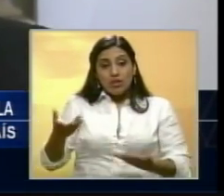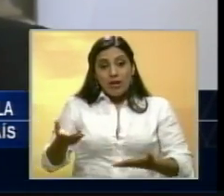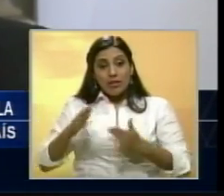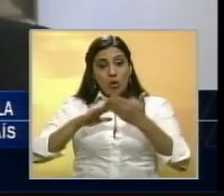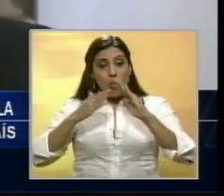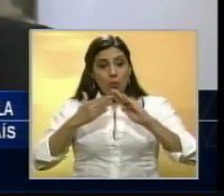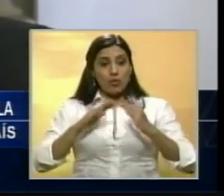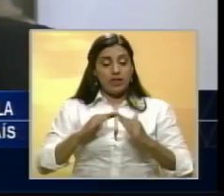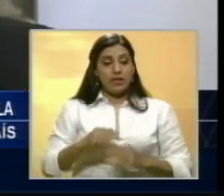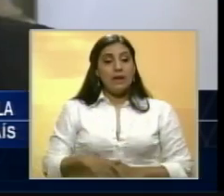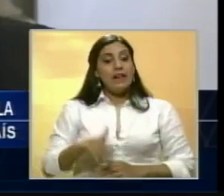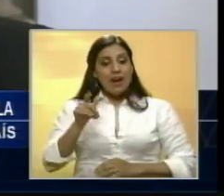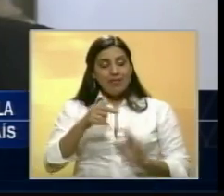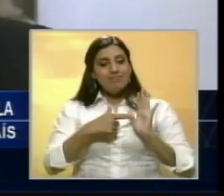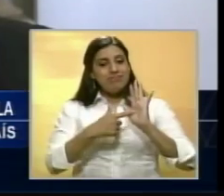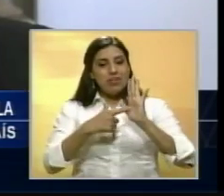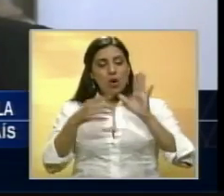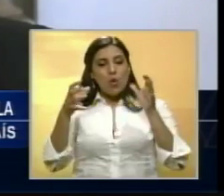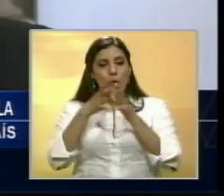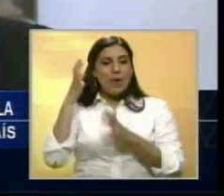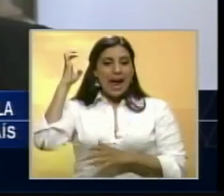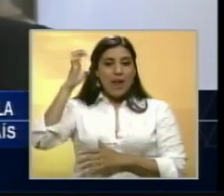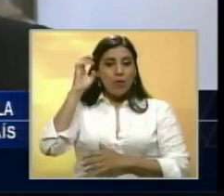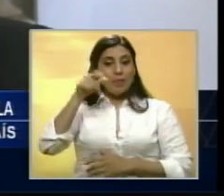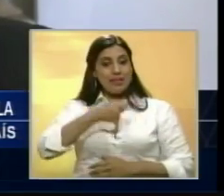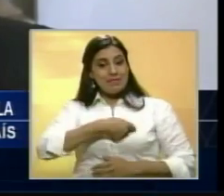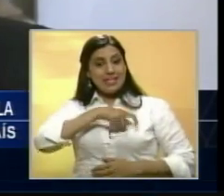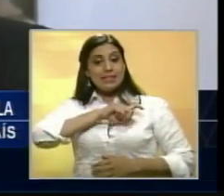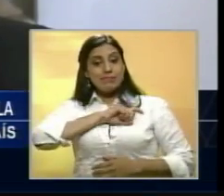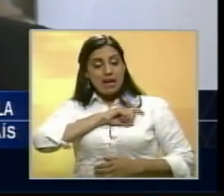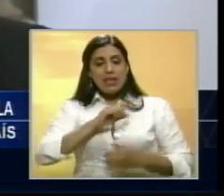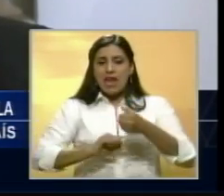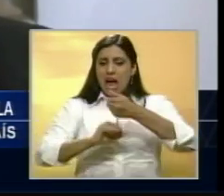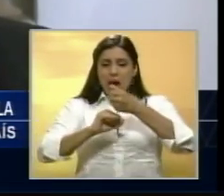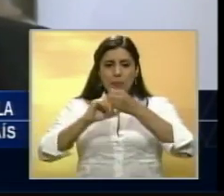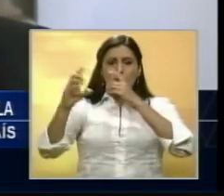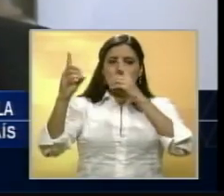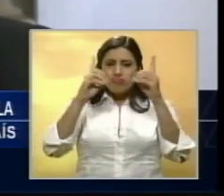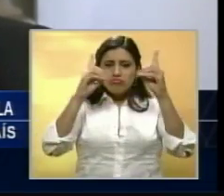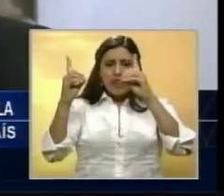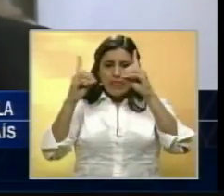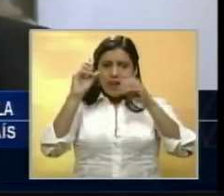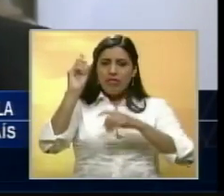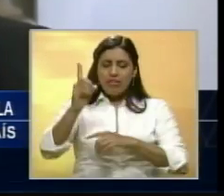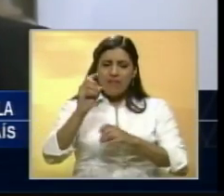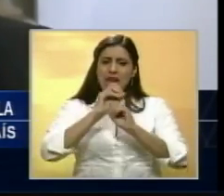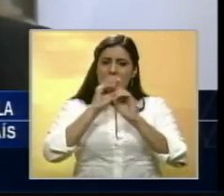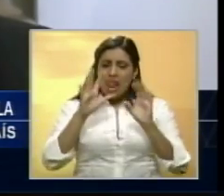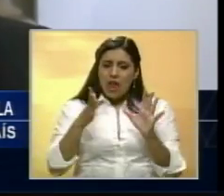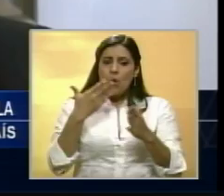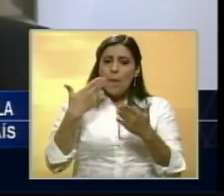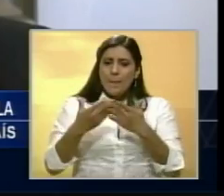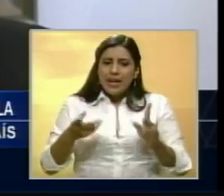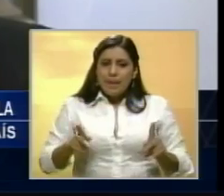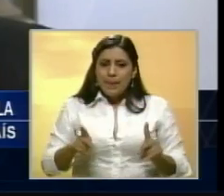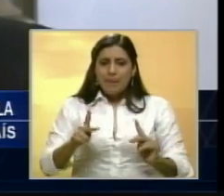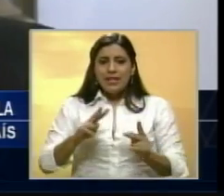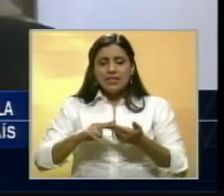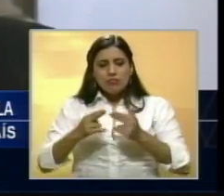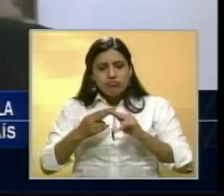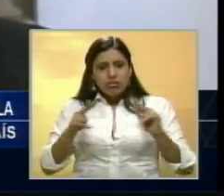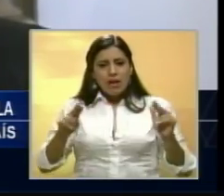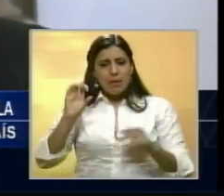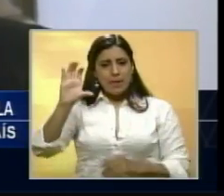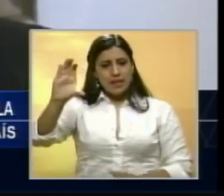la comunidad. Resaltó que el bloque europeo y España en particular apoyan un diálogo que sea efectivo y que permita la